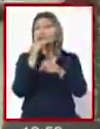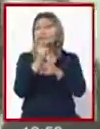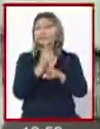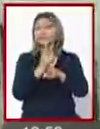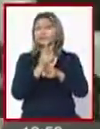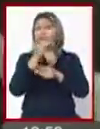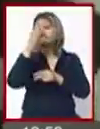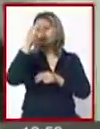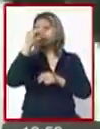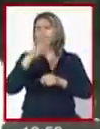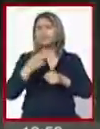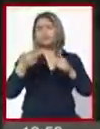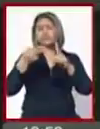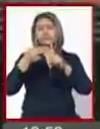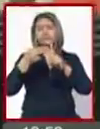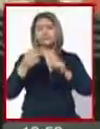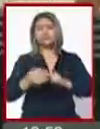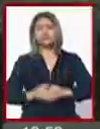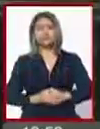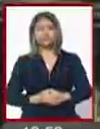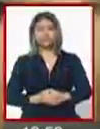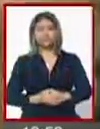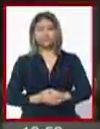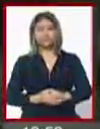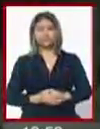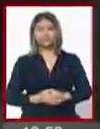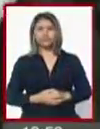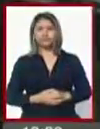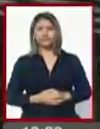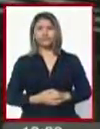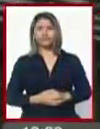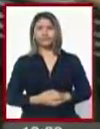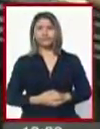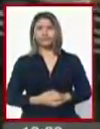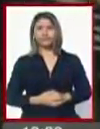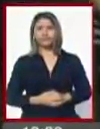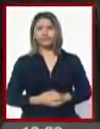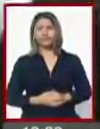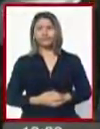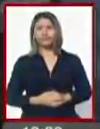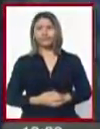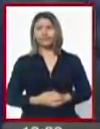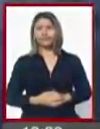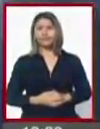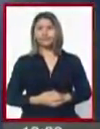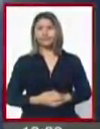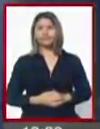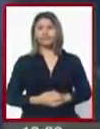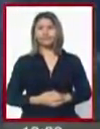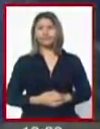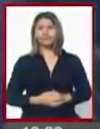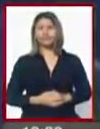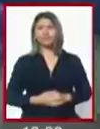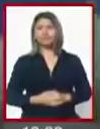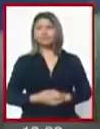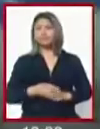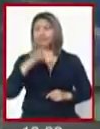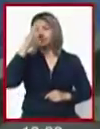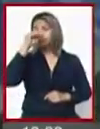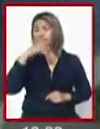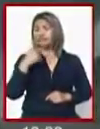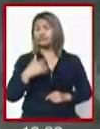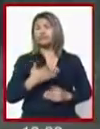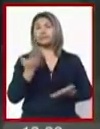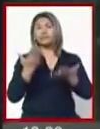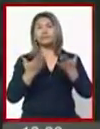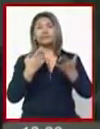tenía en el alojamiento. E inclusive, este caso ya se encuentra el autor,